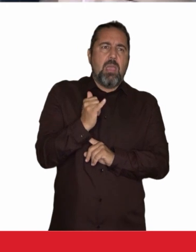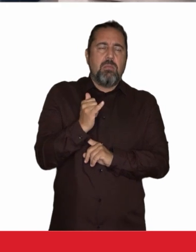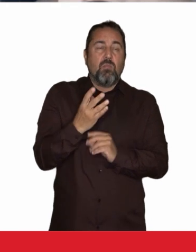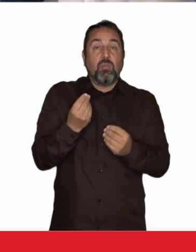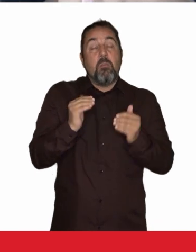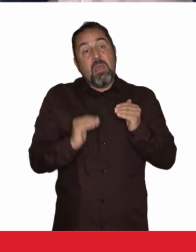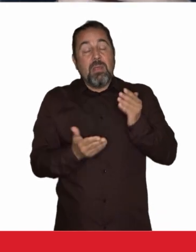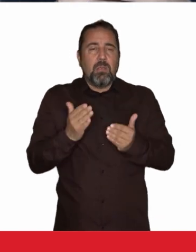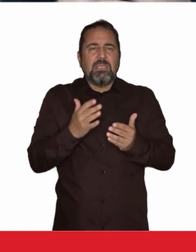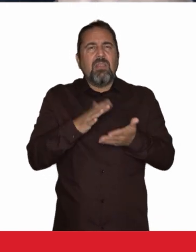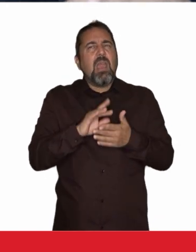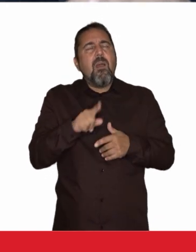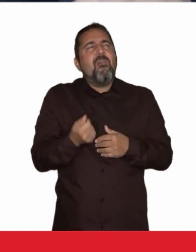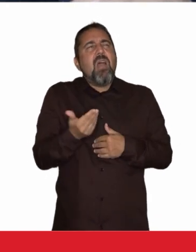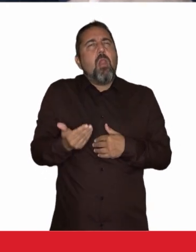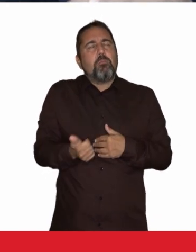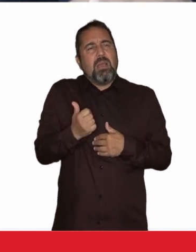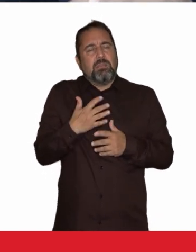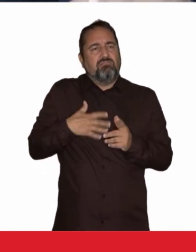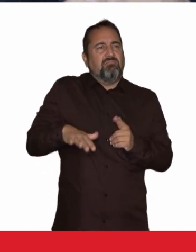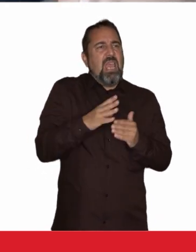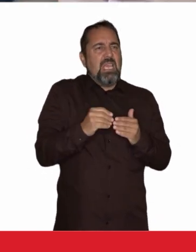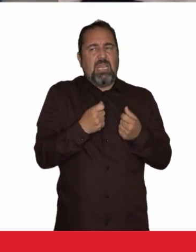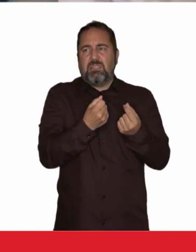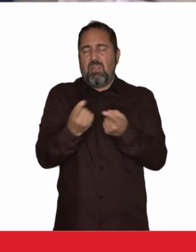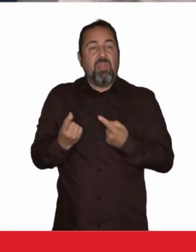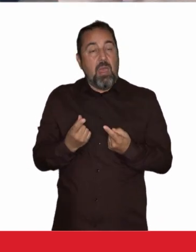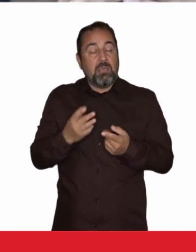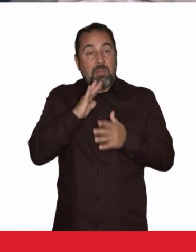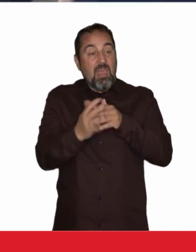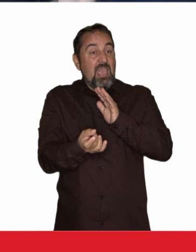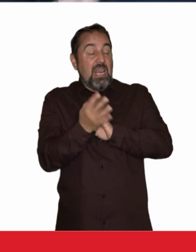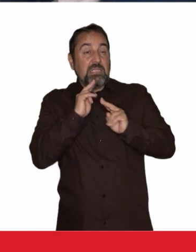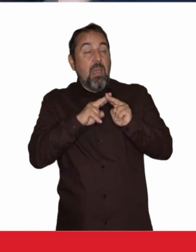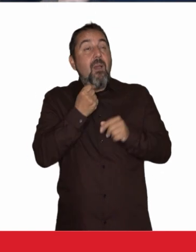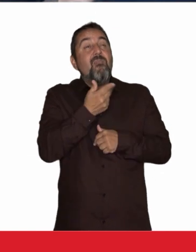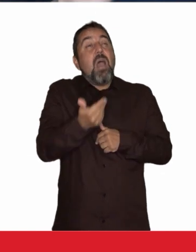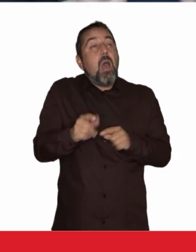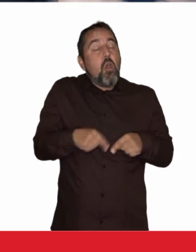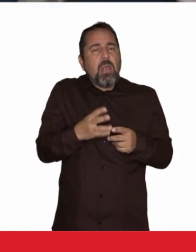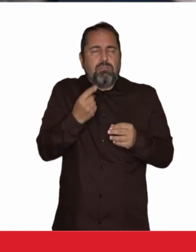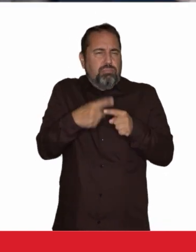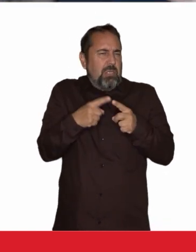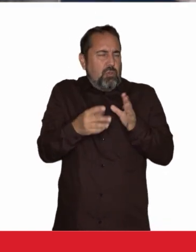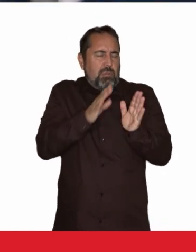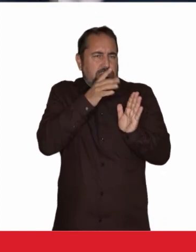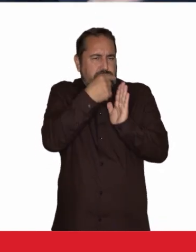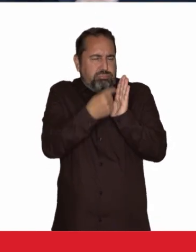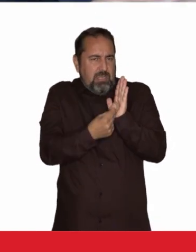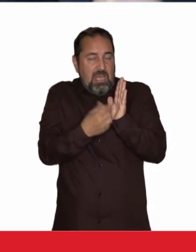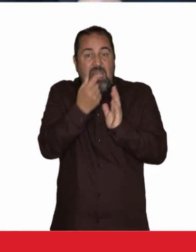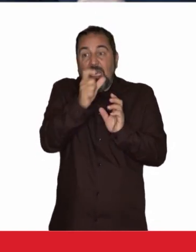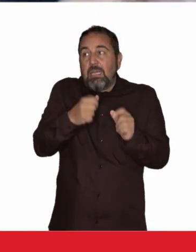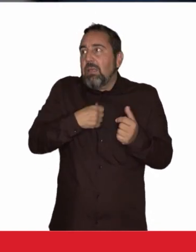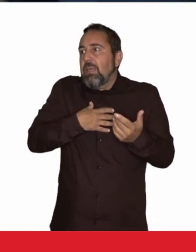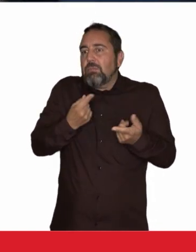tiene tantas más posibilidades de tener éxito cuanto más valor crea a sus clientes. Y esto de crear valor, como decíamos